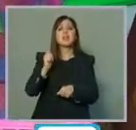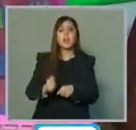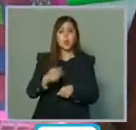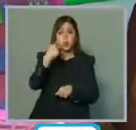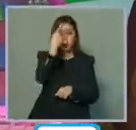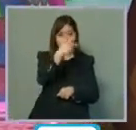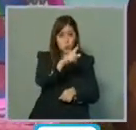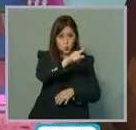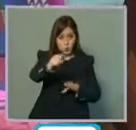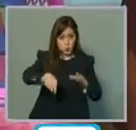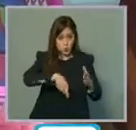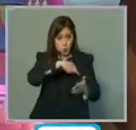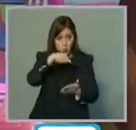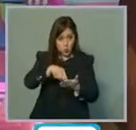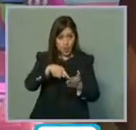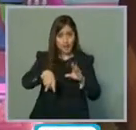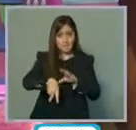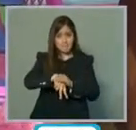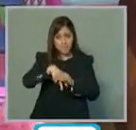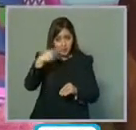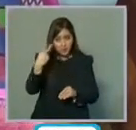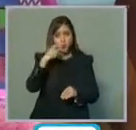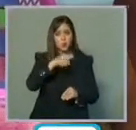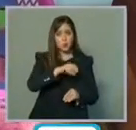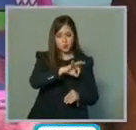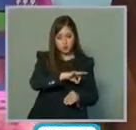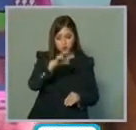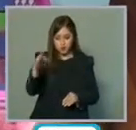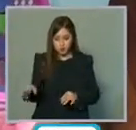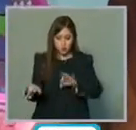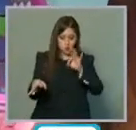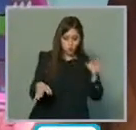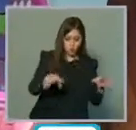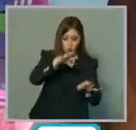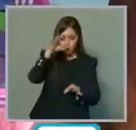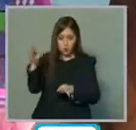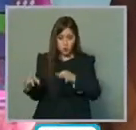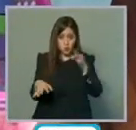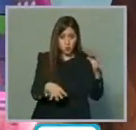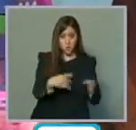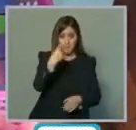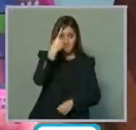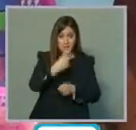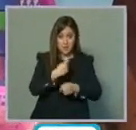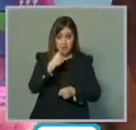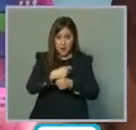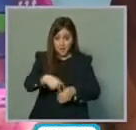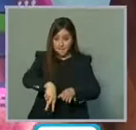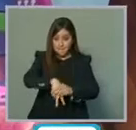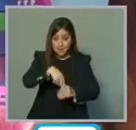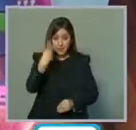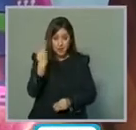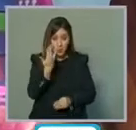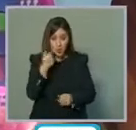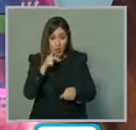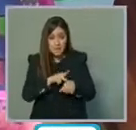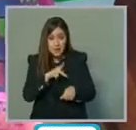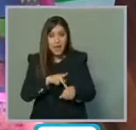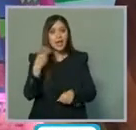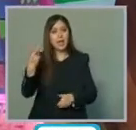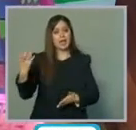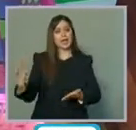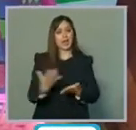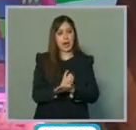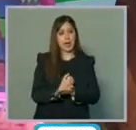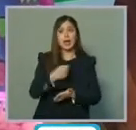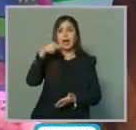lugar y le vayas sembrando al otro piedritas en su lugar. El que quede primero sin piedritas, ese gana. Pero este juguete